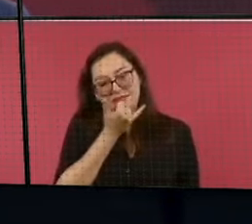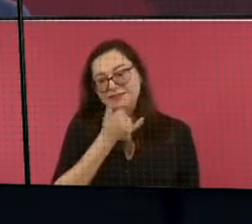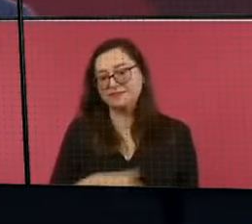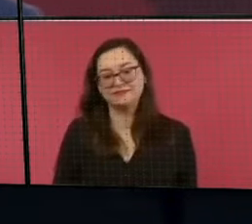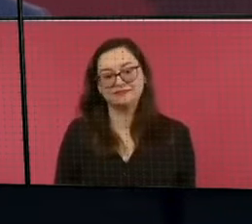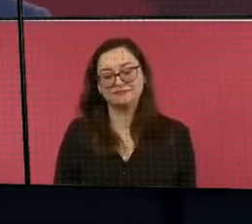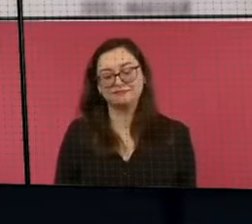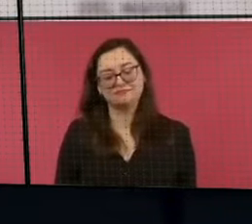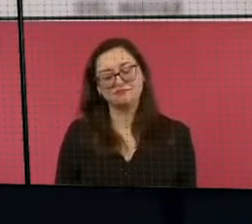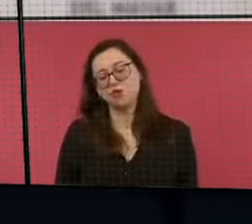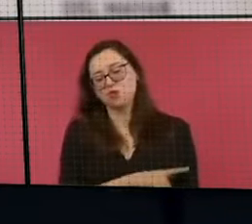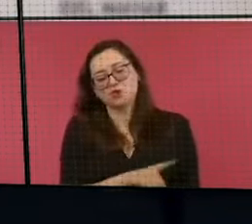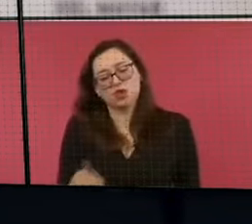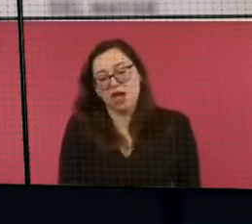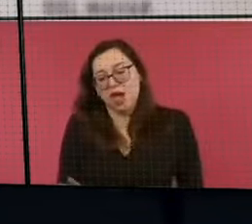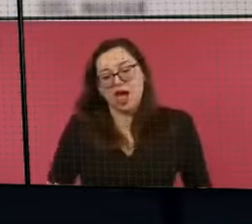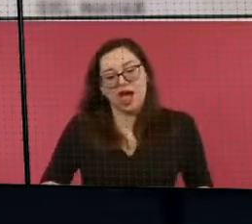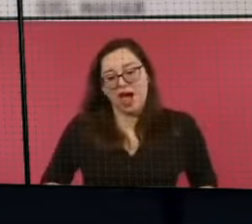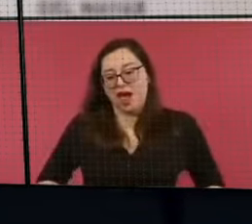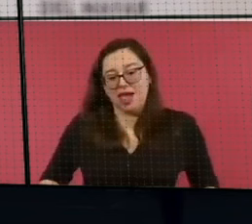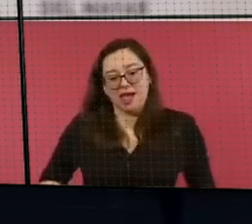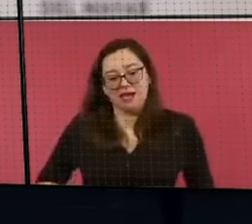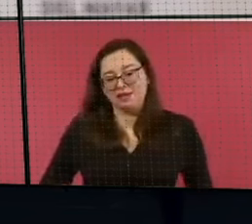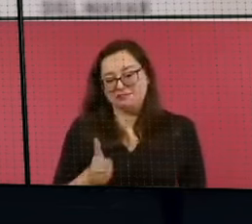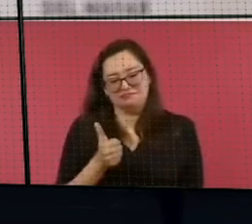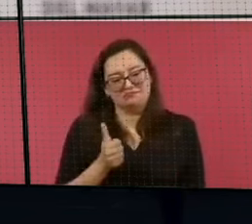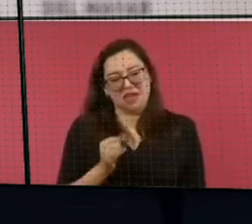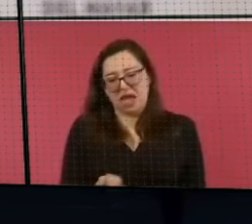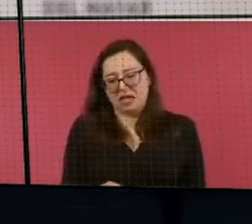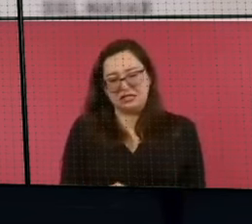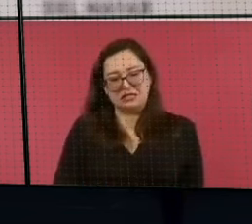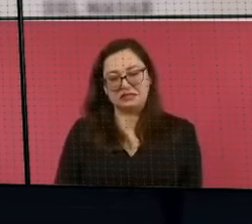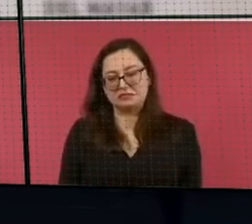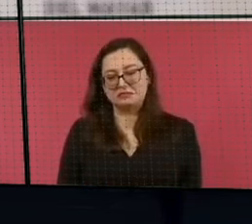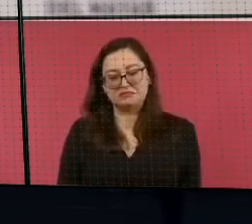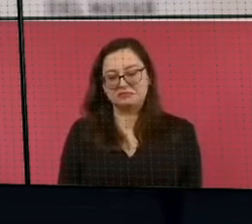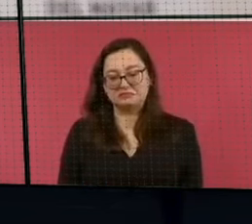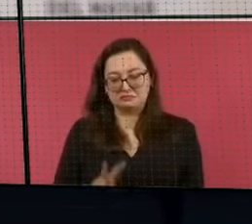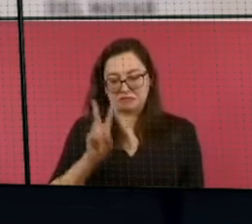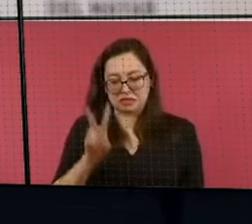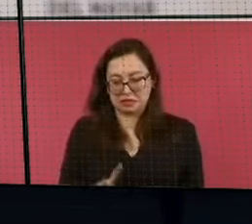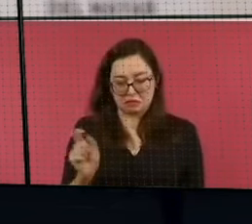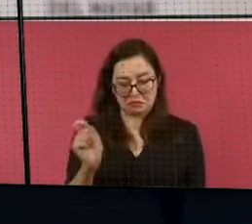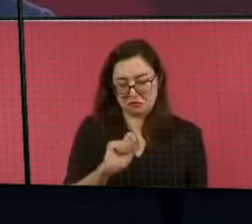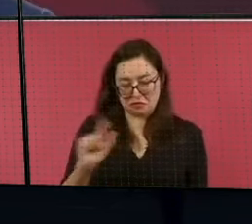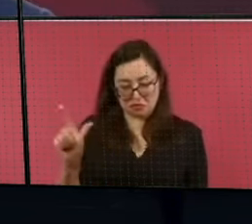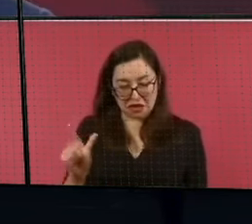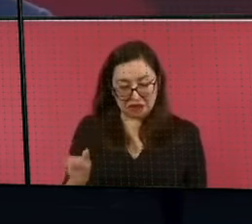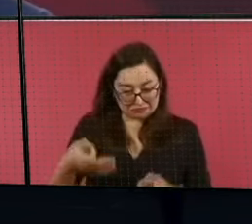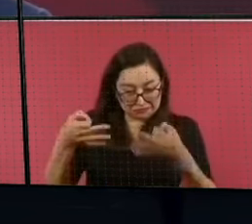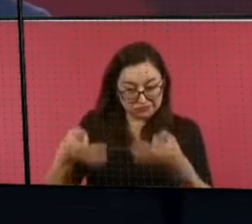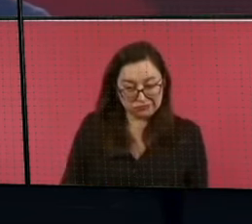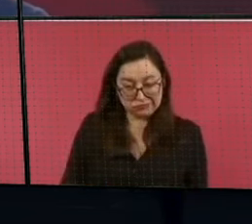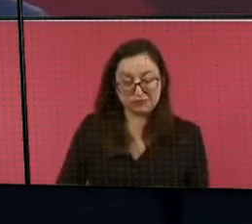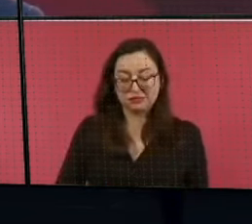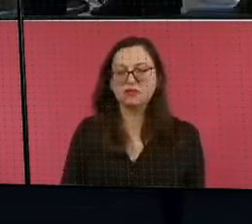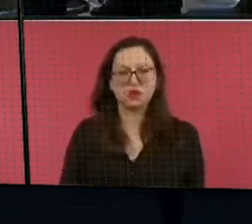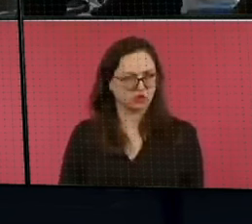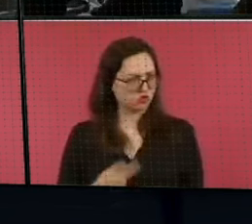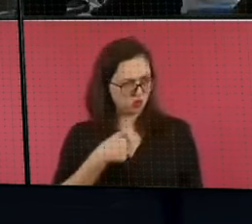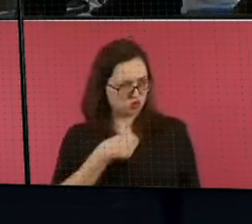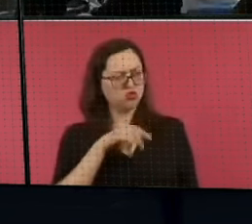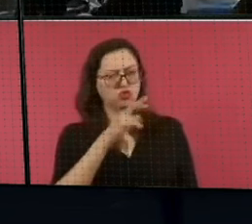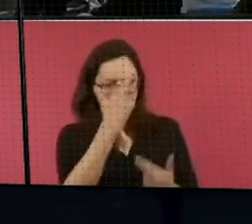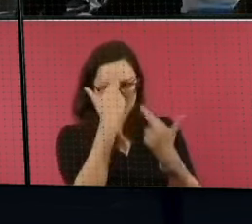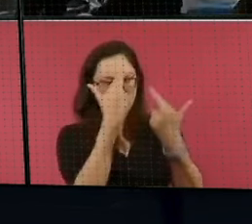en general este no son objetivos y no son profesionales No si somos objetivos y le